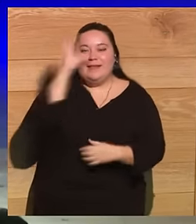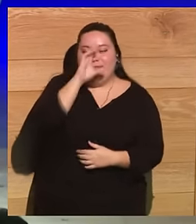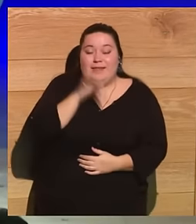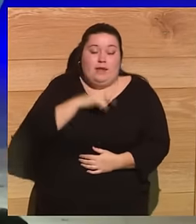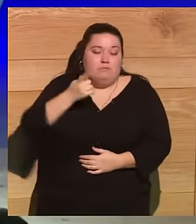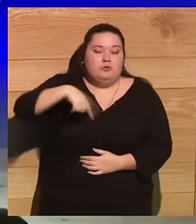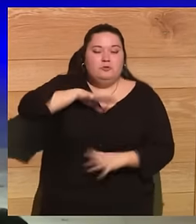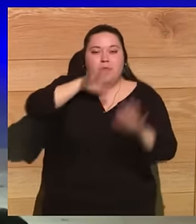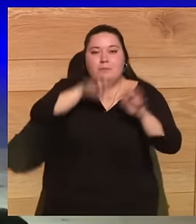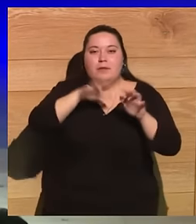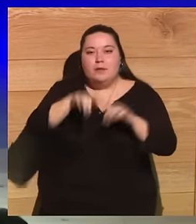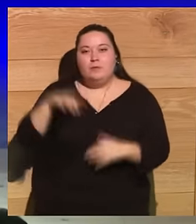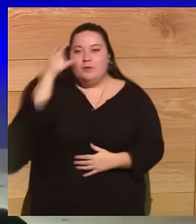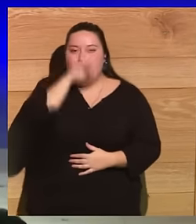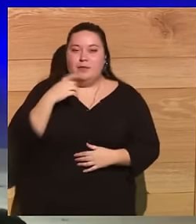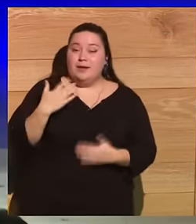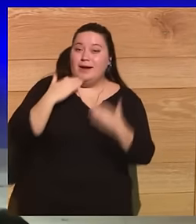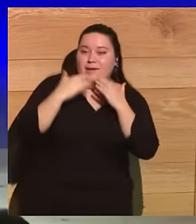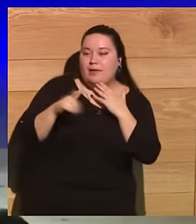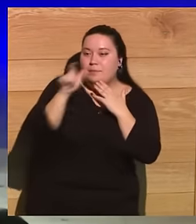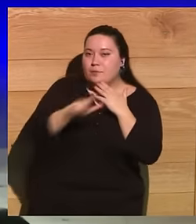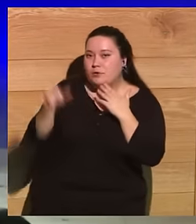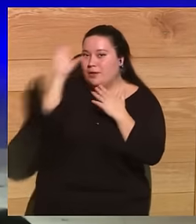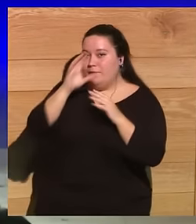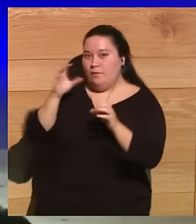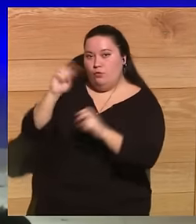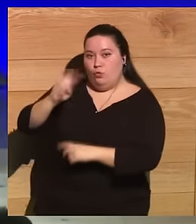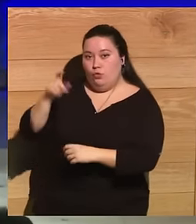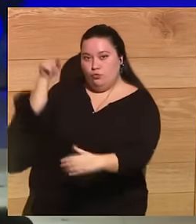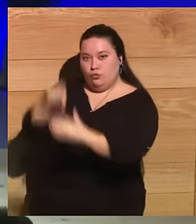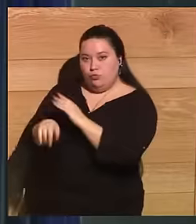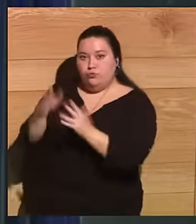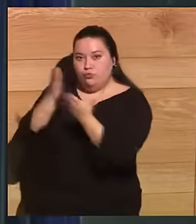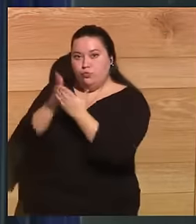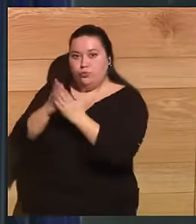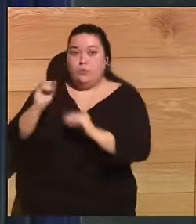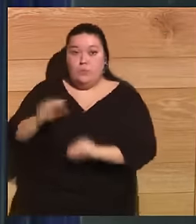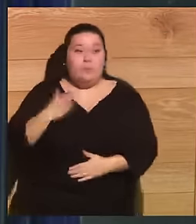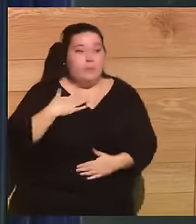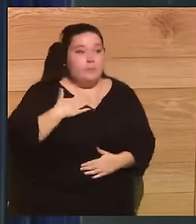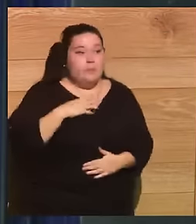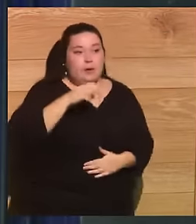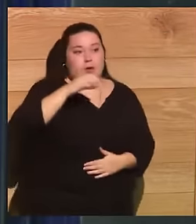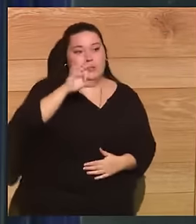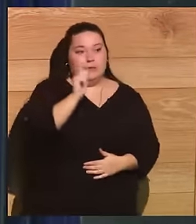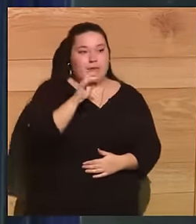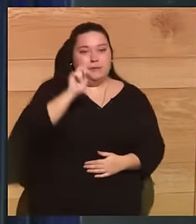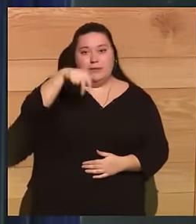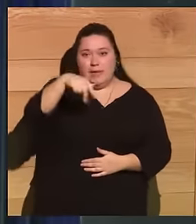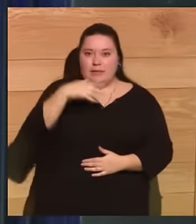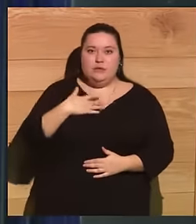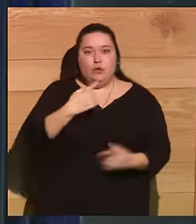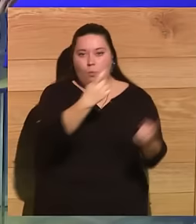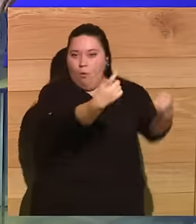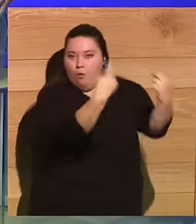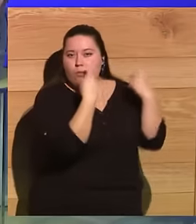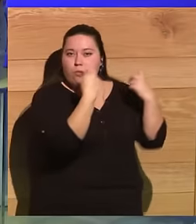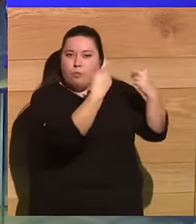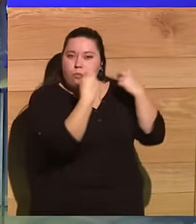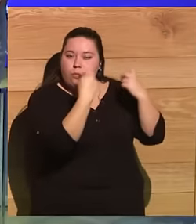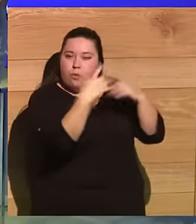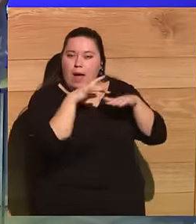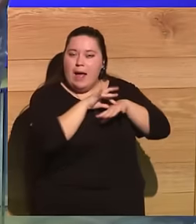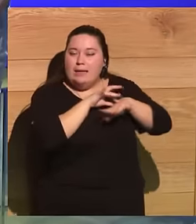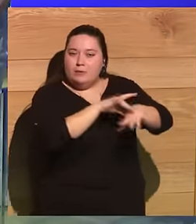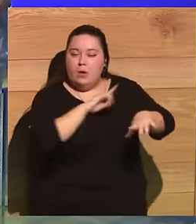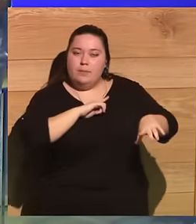ciencia. Aprendemos ciencia de otros científicos y ahora mismo Stan es mi compañero, pero ha sido mi mentor, ha sido mi catedrático, mi profesor, mi